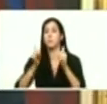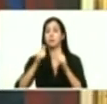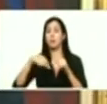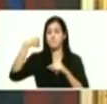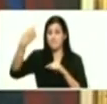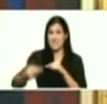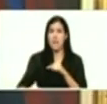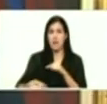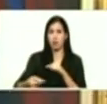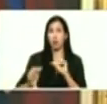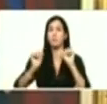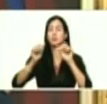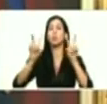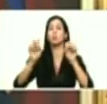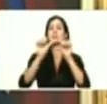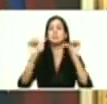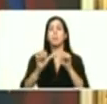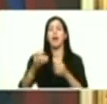de mañana